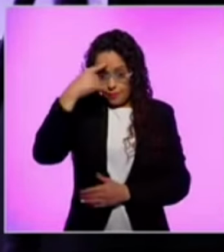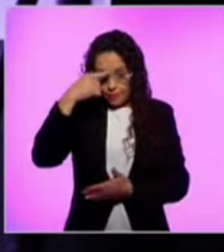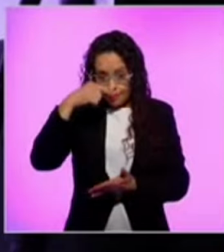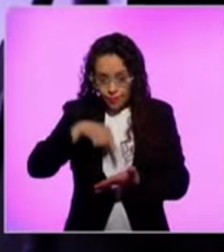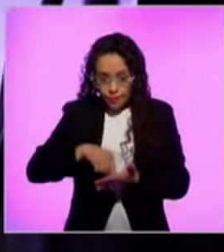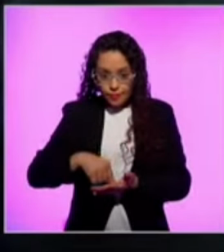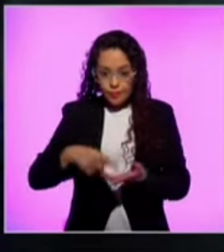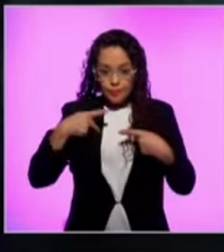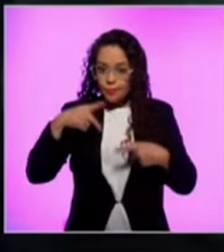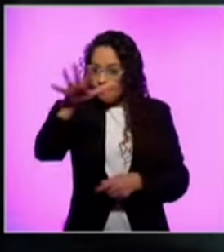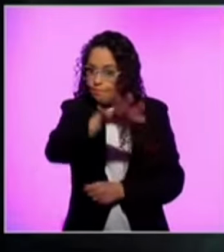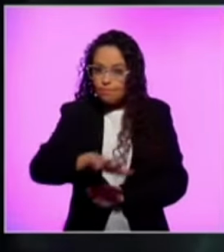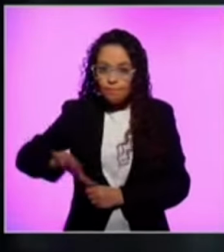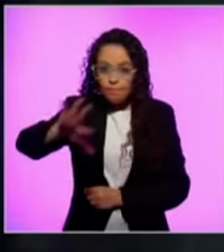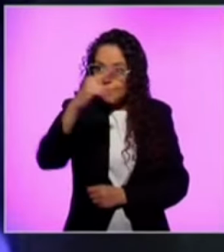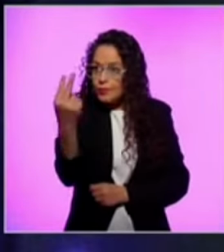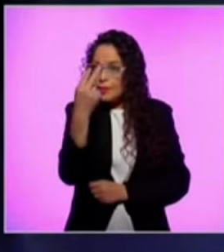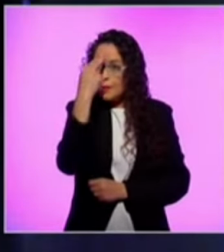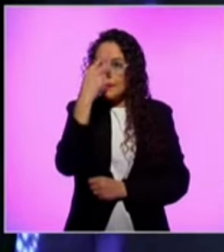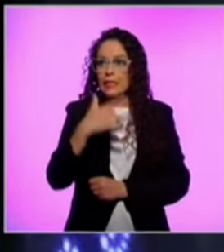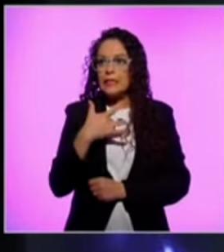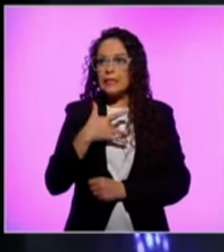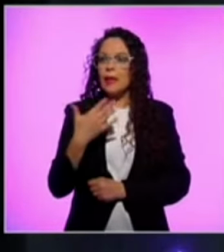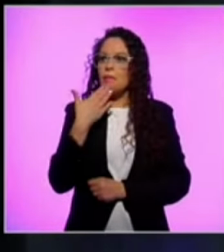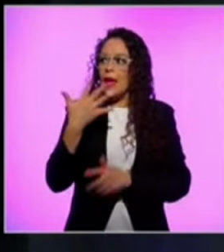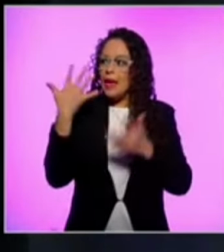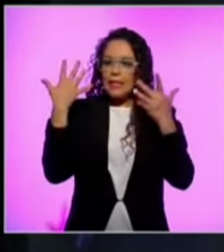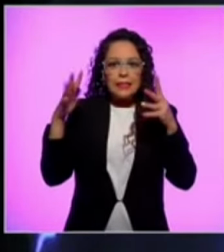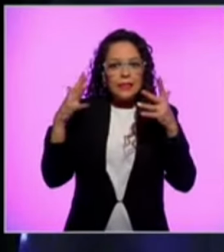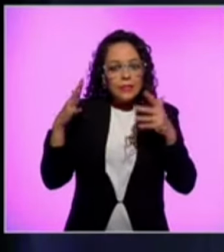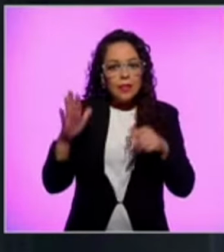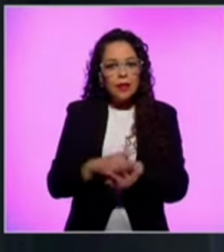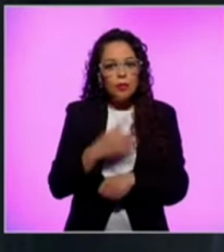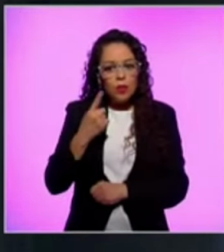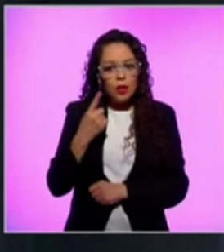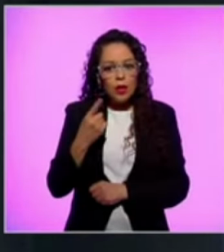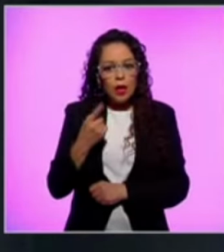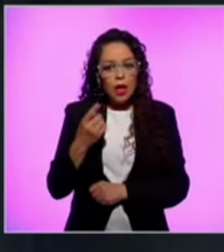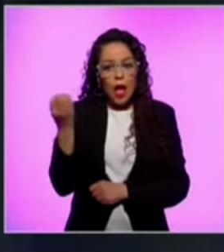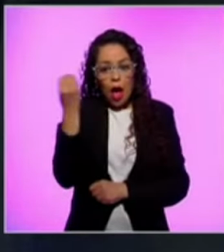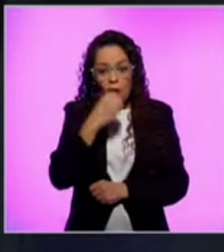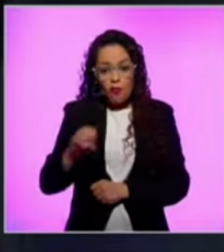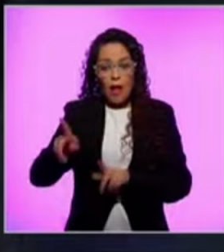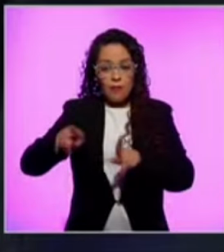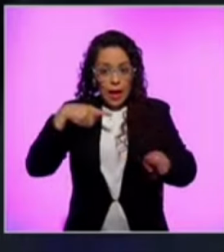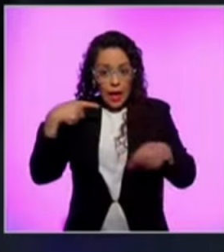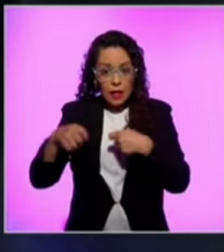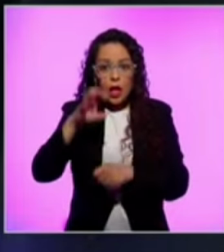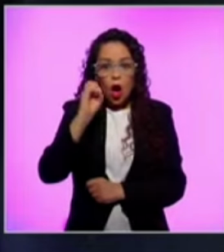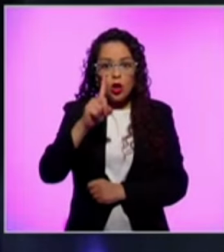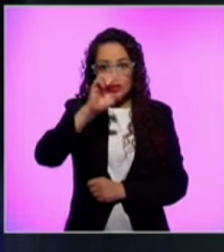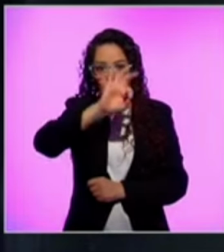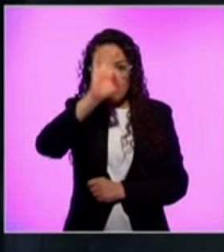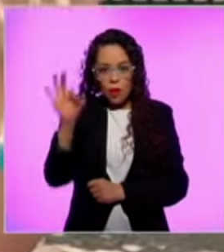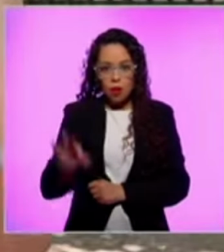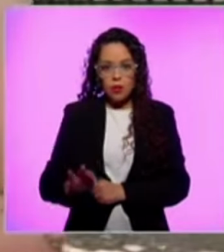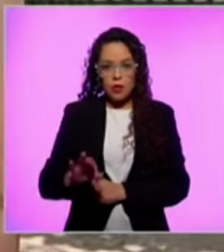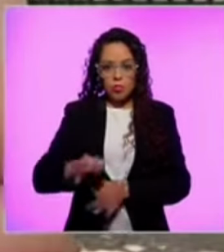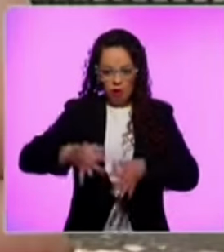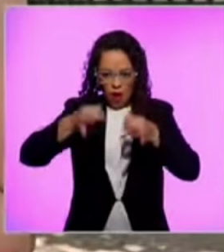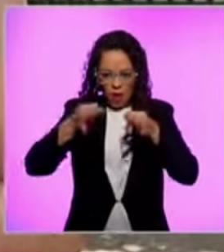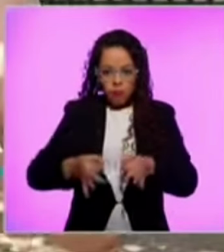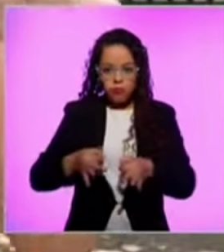se hizo y estuvo muy bien porque demostramos que no es necesario ser completamente flexible o tener todas nuestras capacidades al 100 como para poder